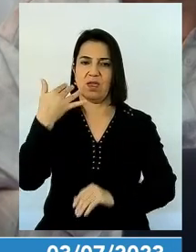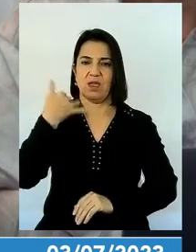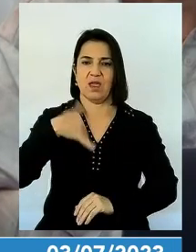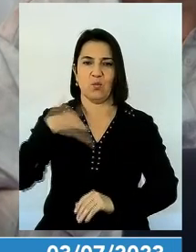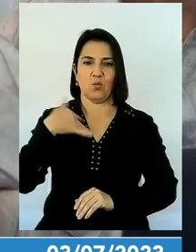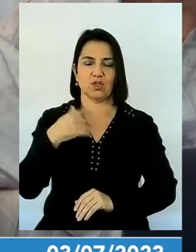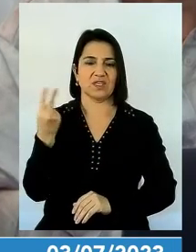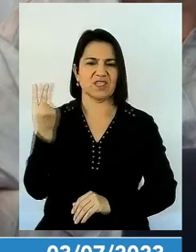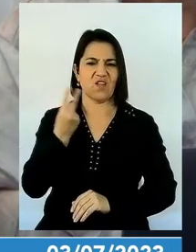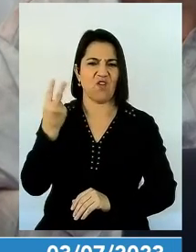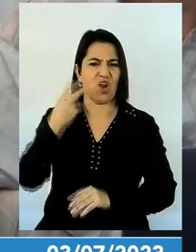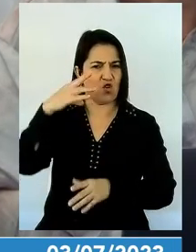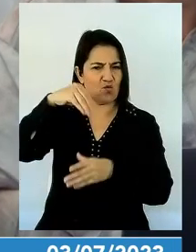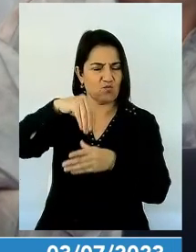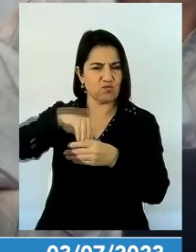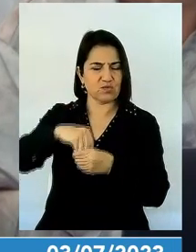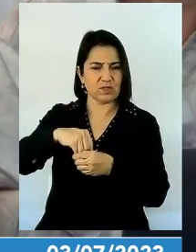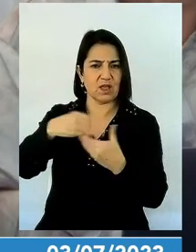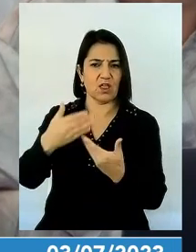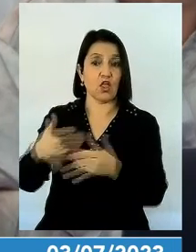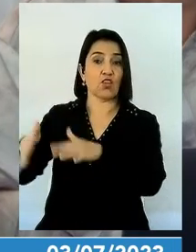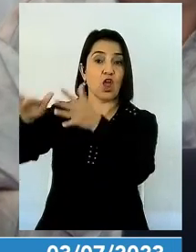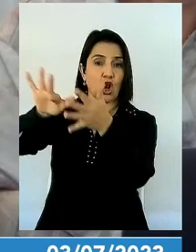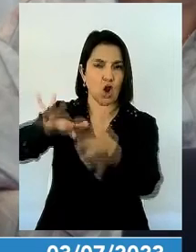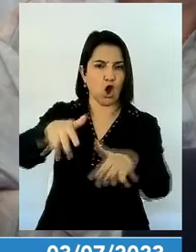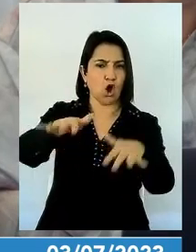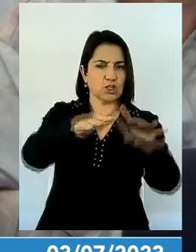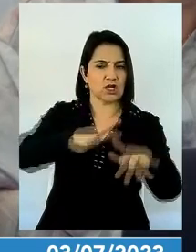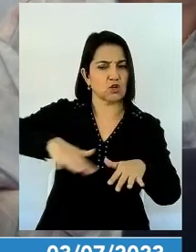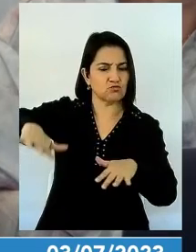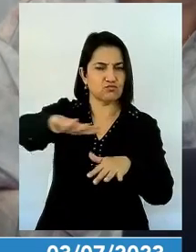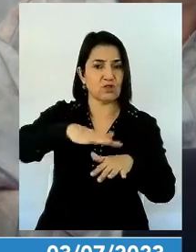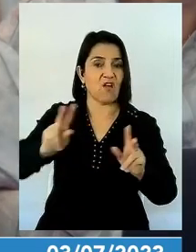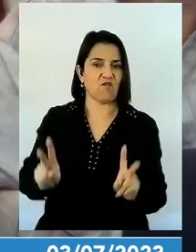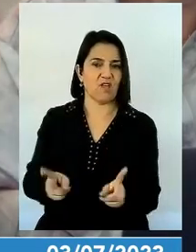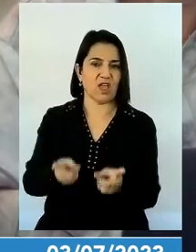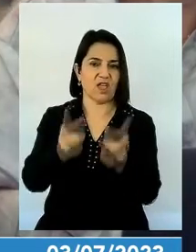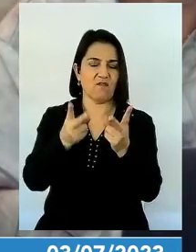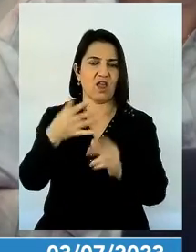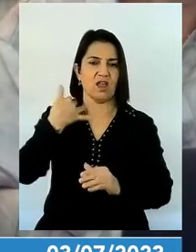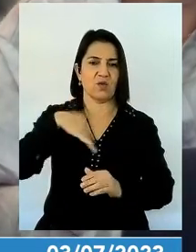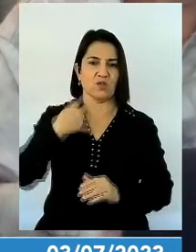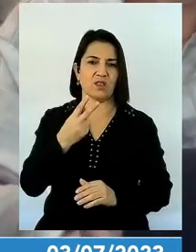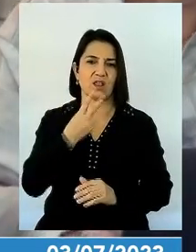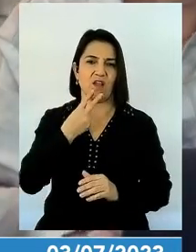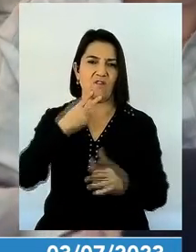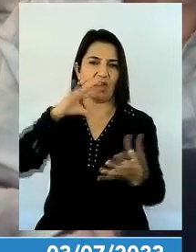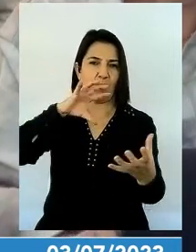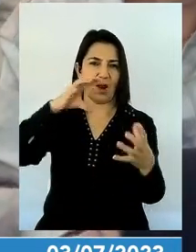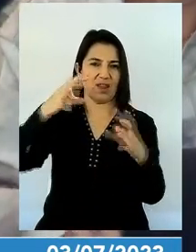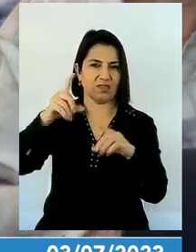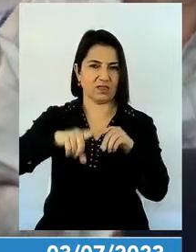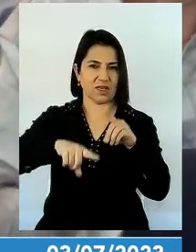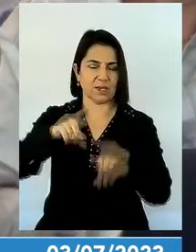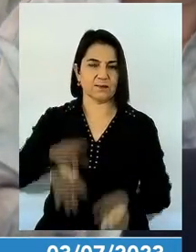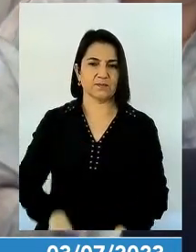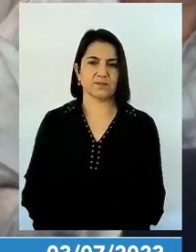intrínseco de los océanos como entidades vivas fundamentales para la vida del planeta. Siguiente.